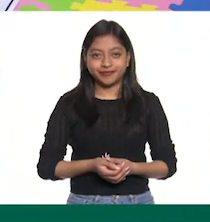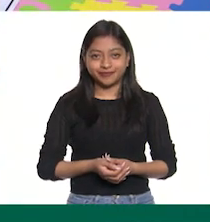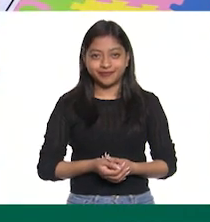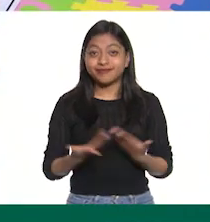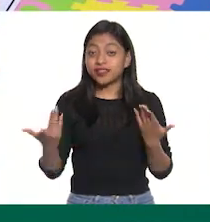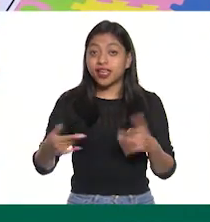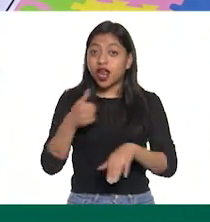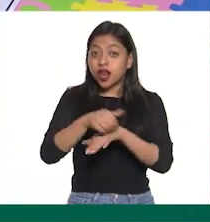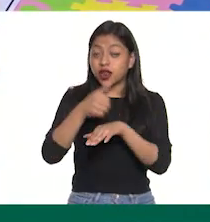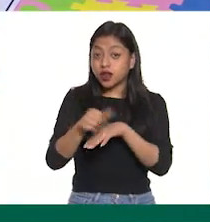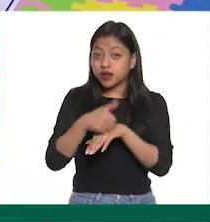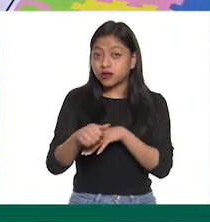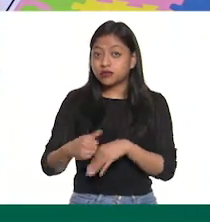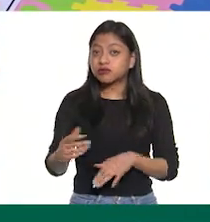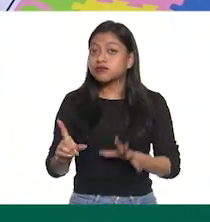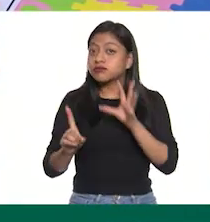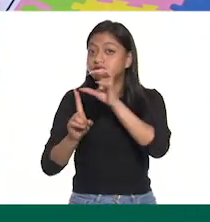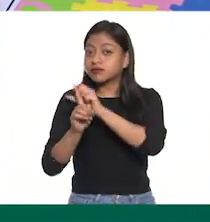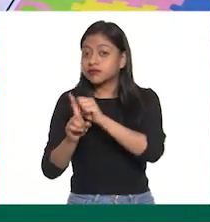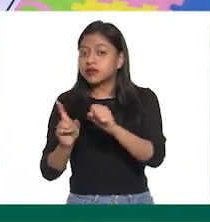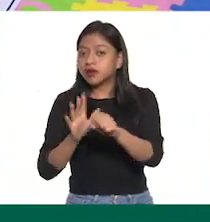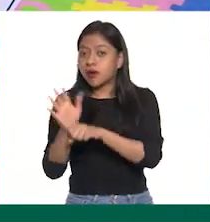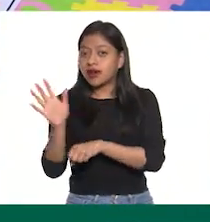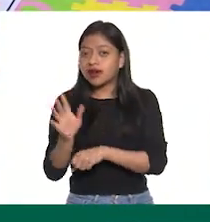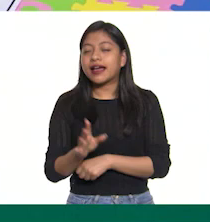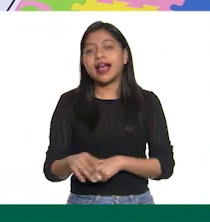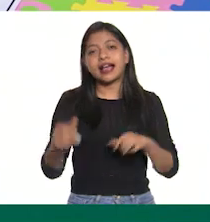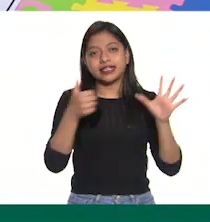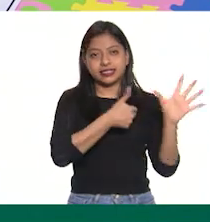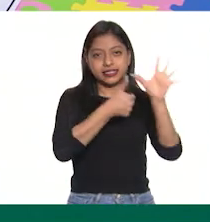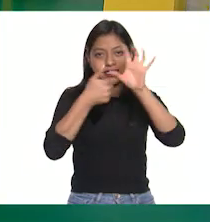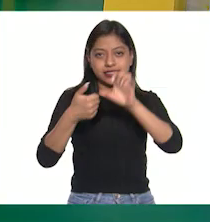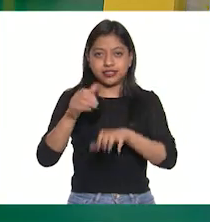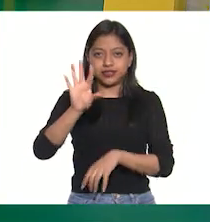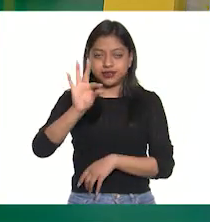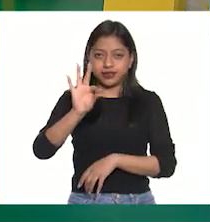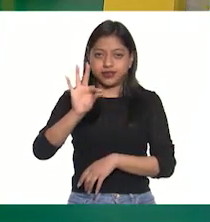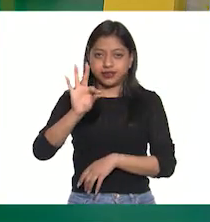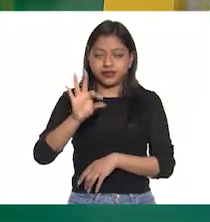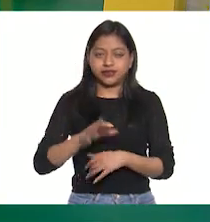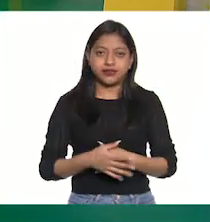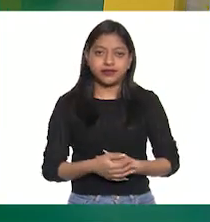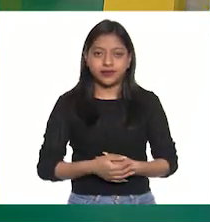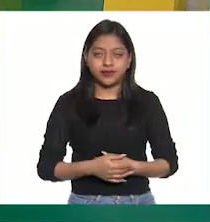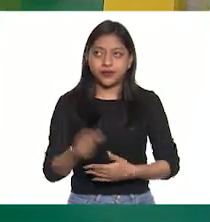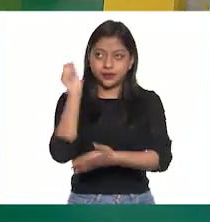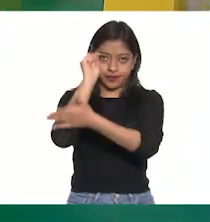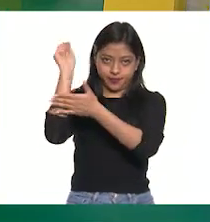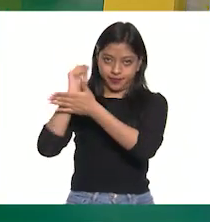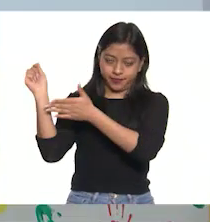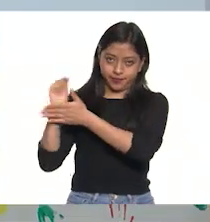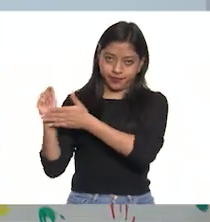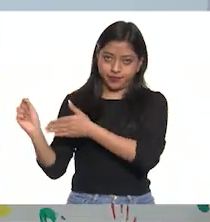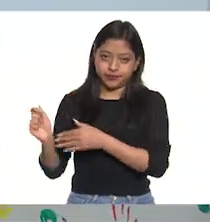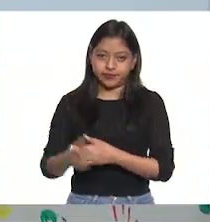¿A qué número llegaste? Al 640. 640, vamos a anotar.